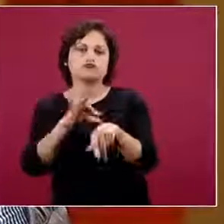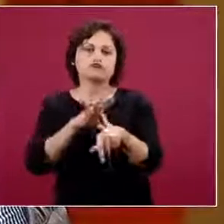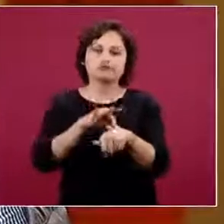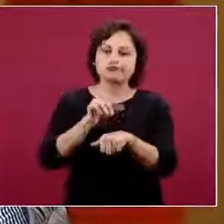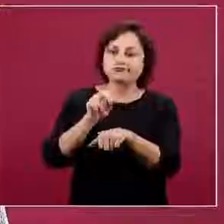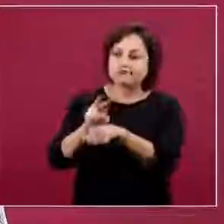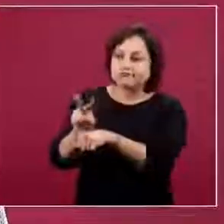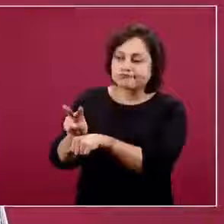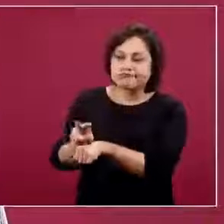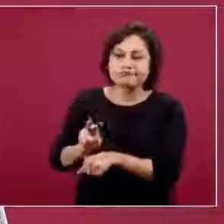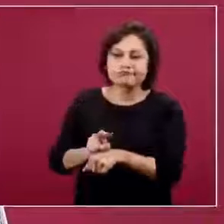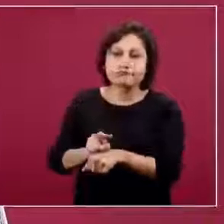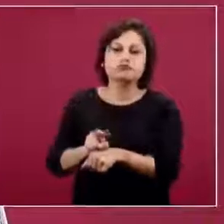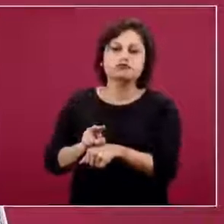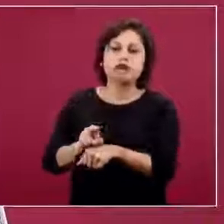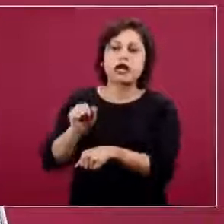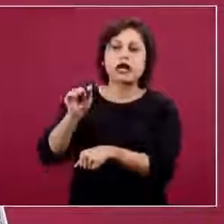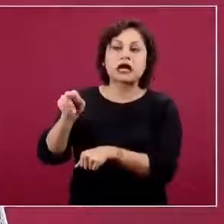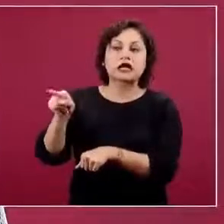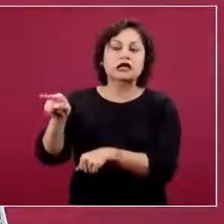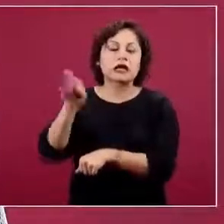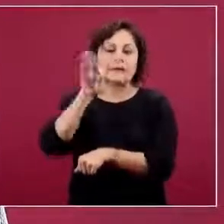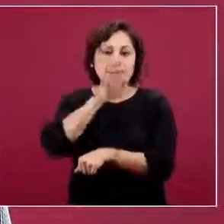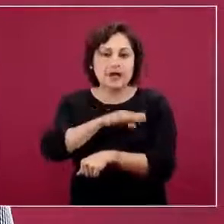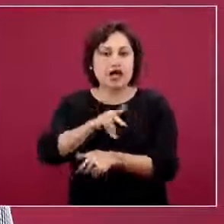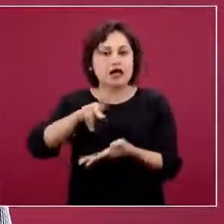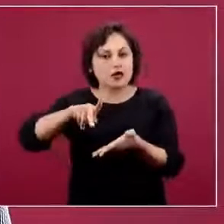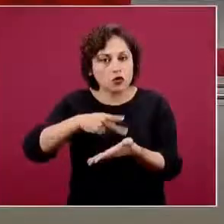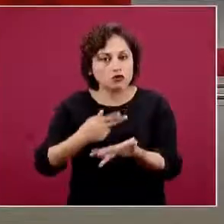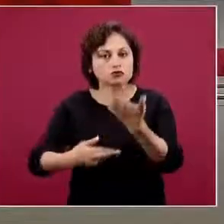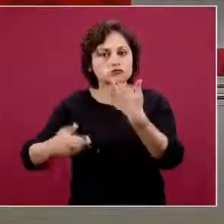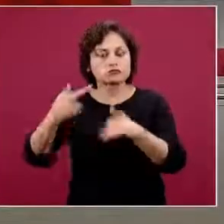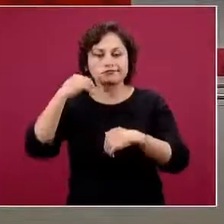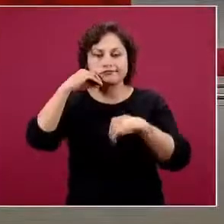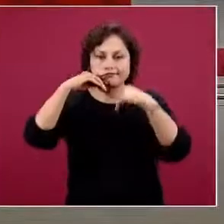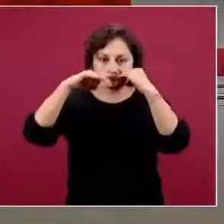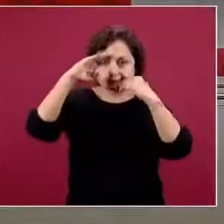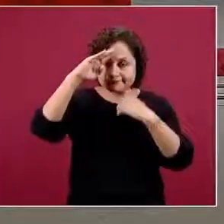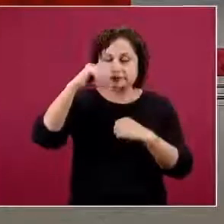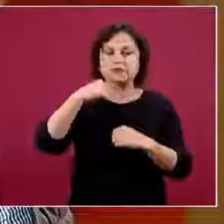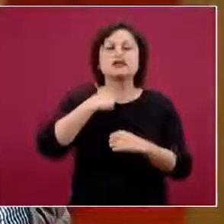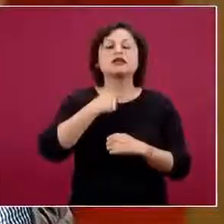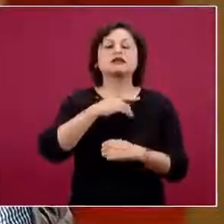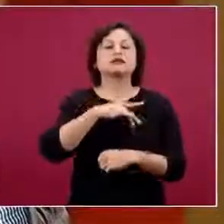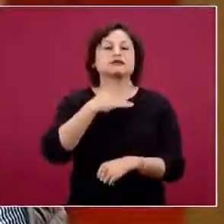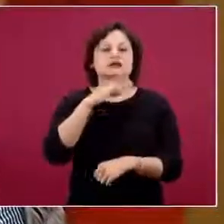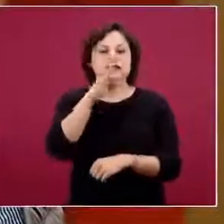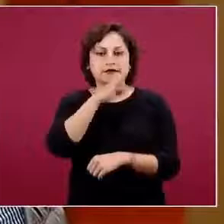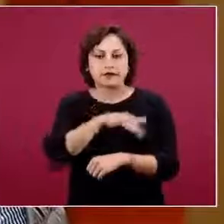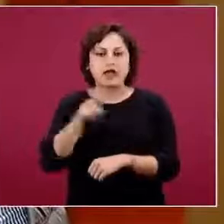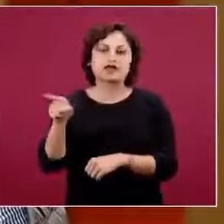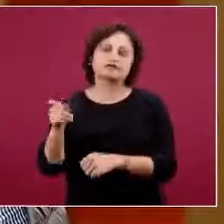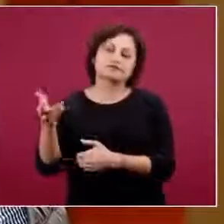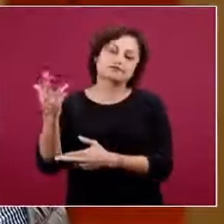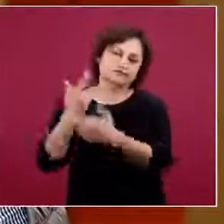instituto y por las características de la fiebre y la afectación respiratoria, nuevamente vuelve a